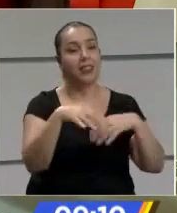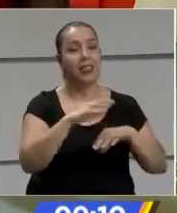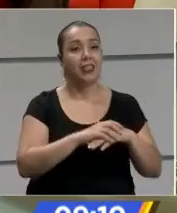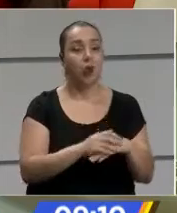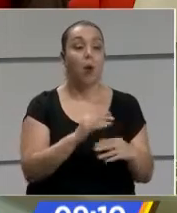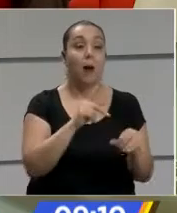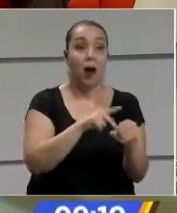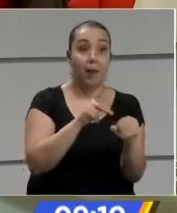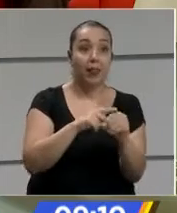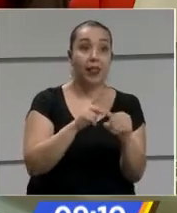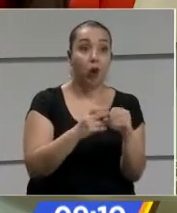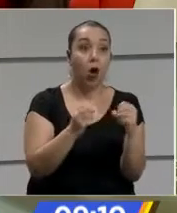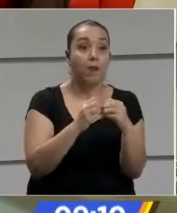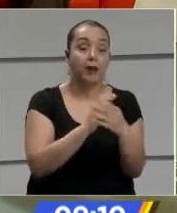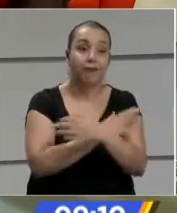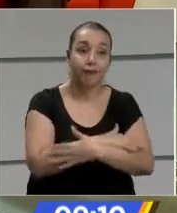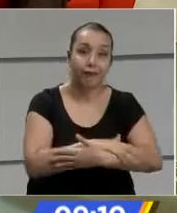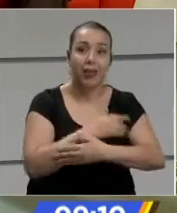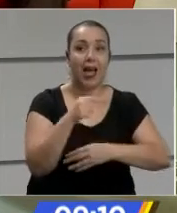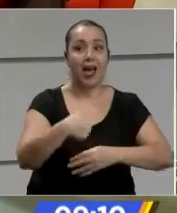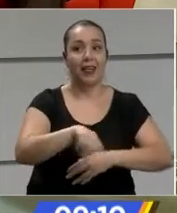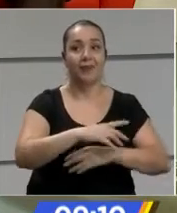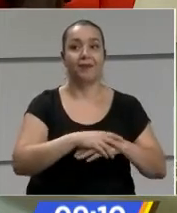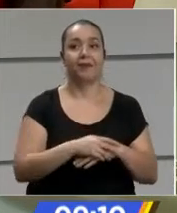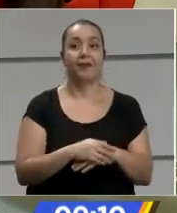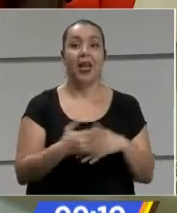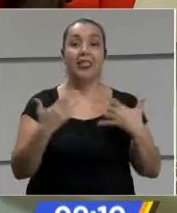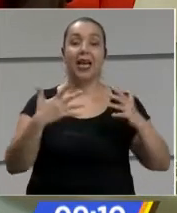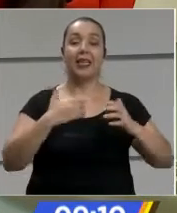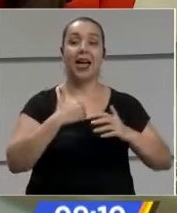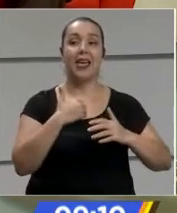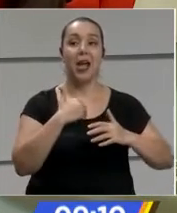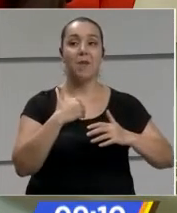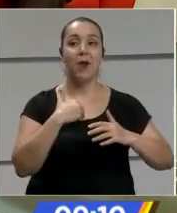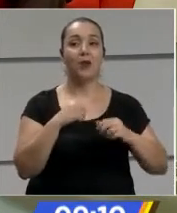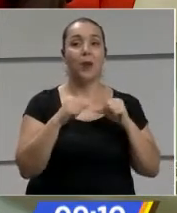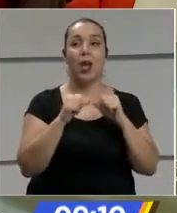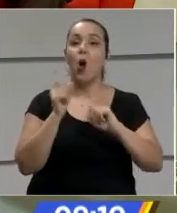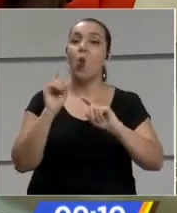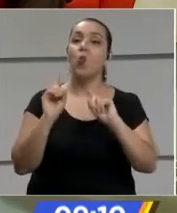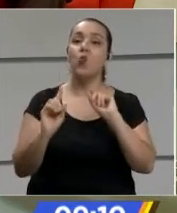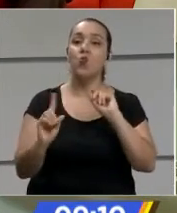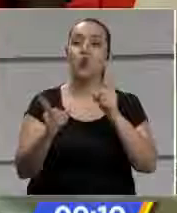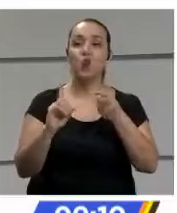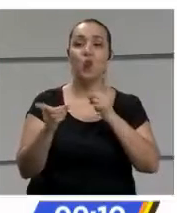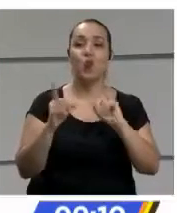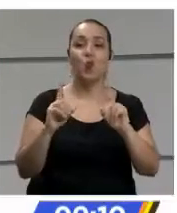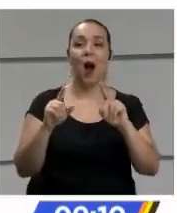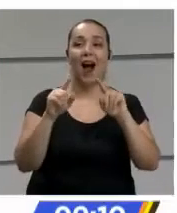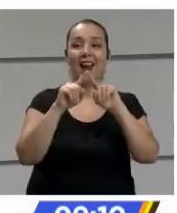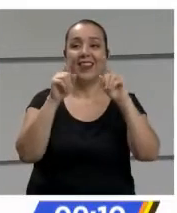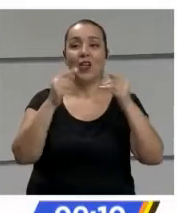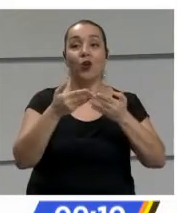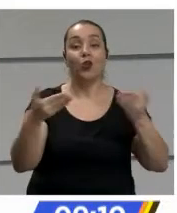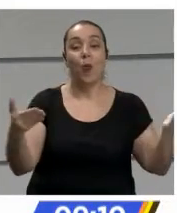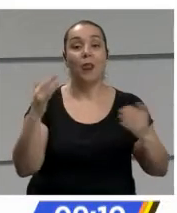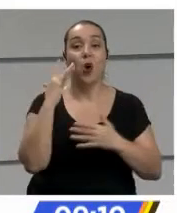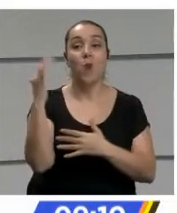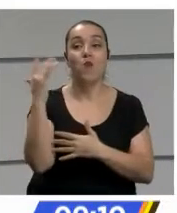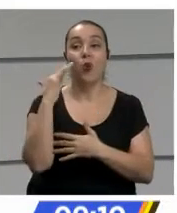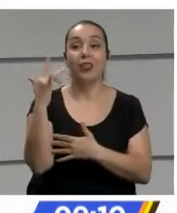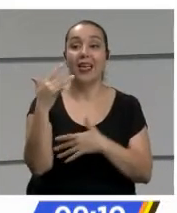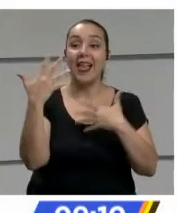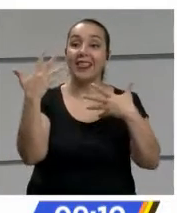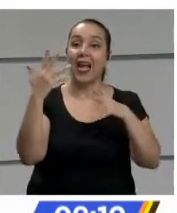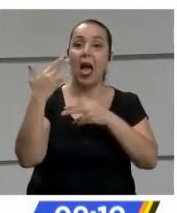la participación para hacerlo más ameno todo eso. ¿Eh? Tenemos la siguiente la trivia. Siguiente. Ajá. ¿Cuál es un instrumento musical que es una